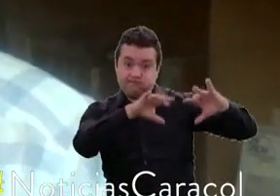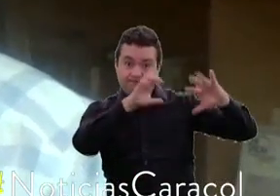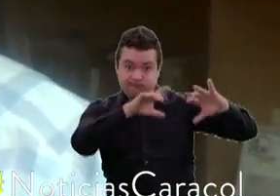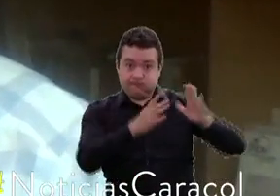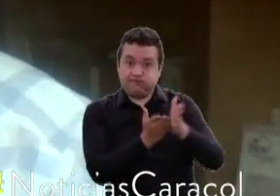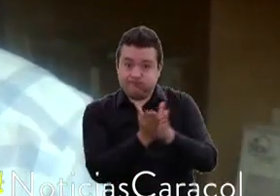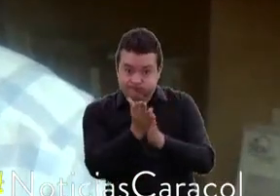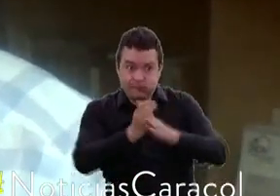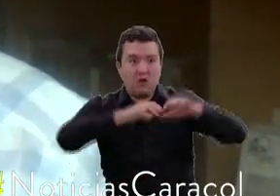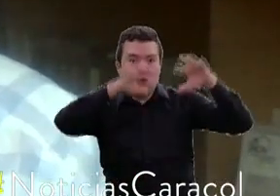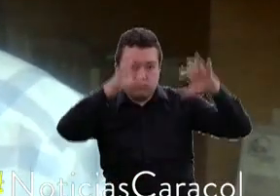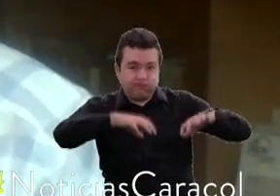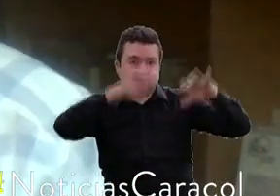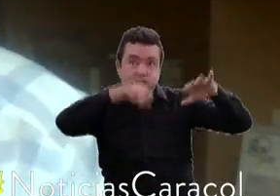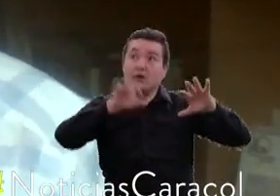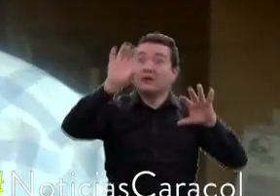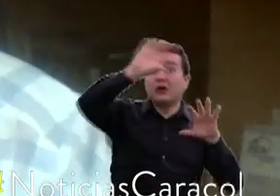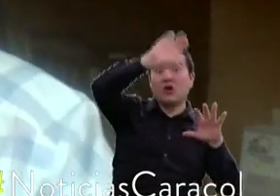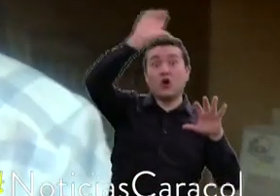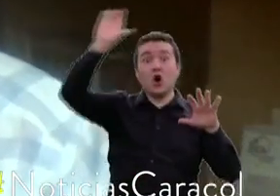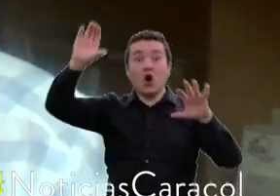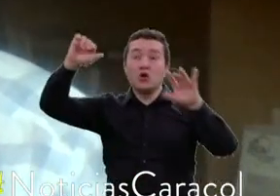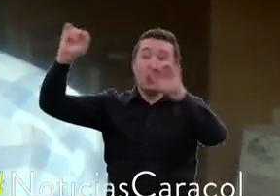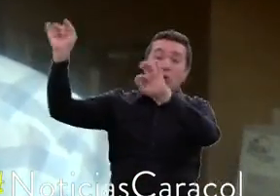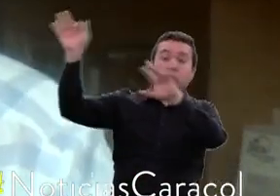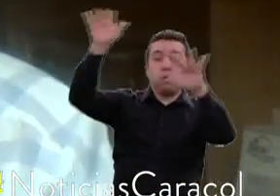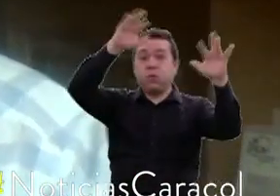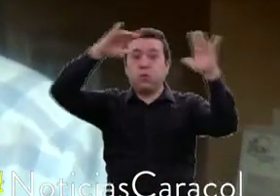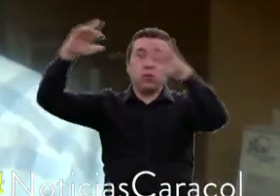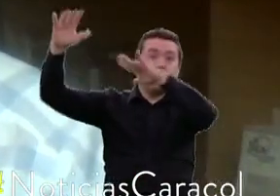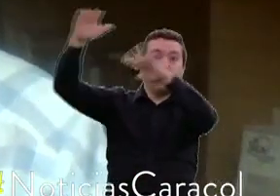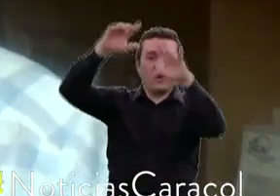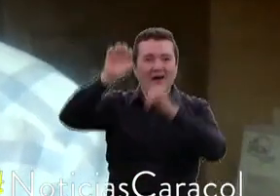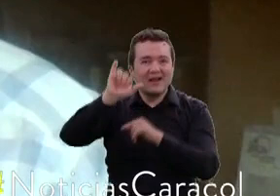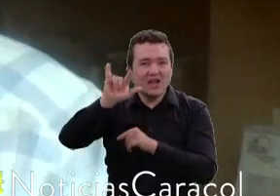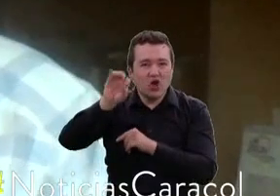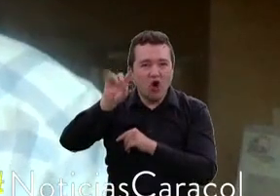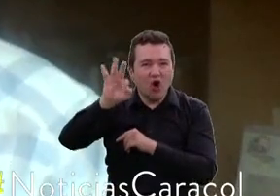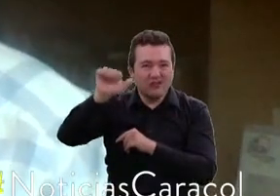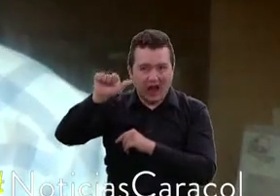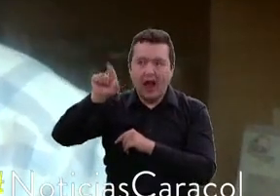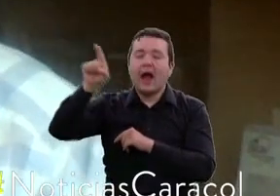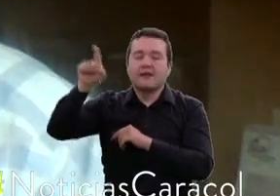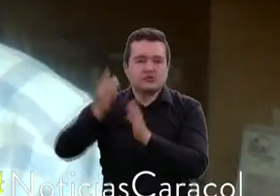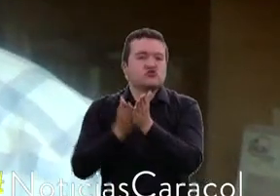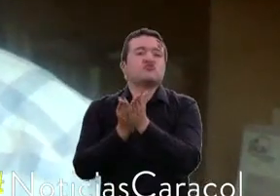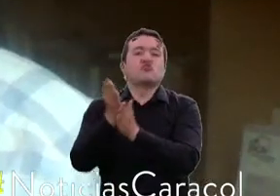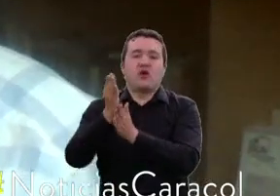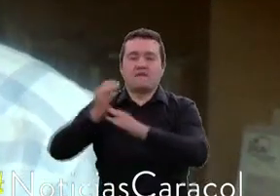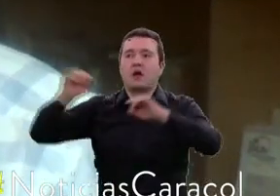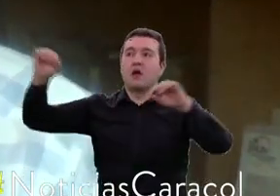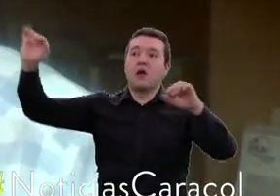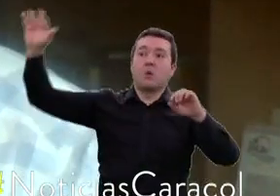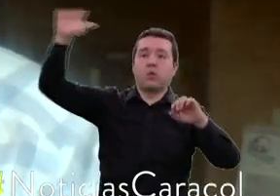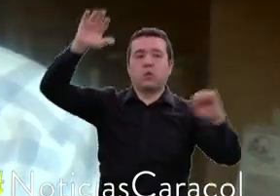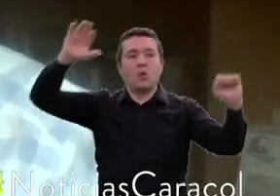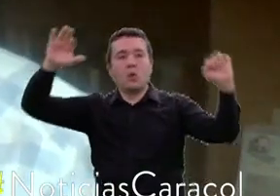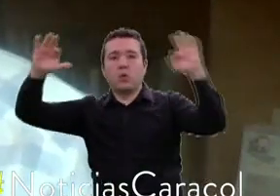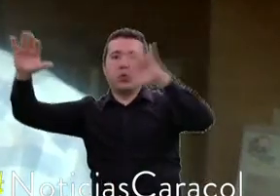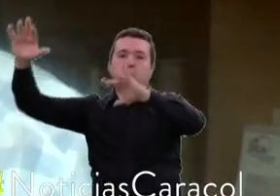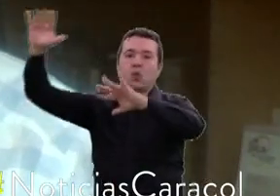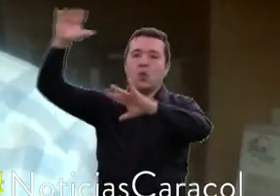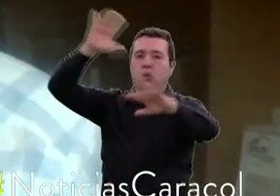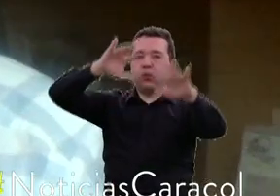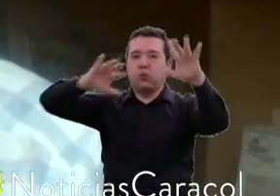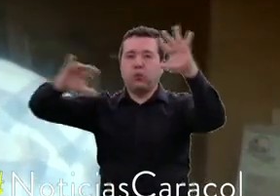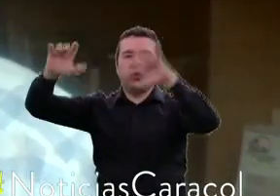lluvias. Las ondas tropicales, que fue de donde se originó Iota, siguen transitando frecuentemente por